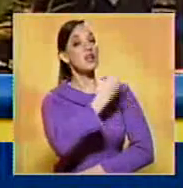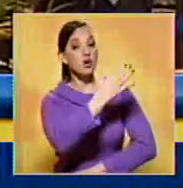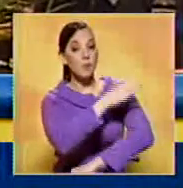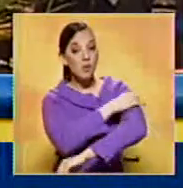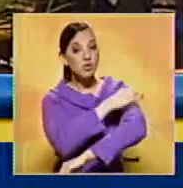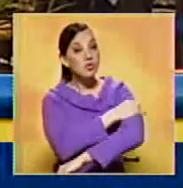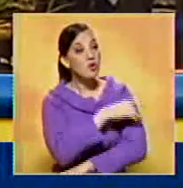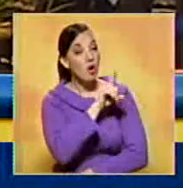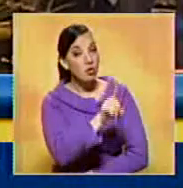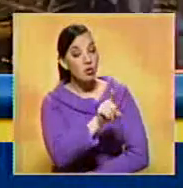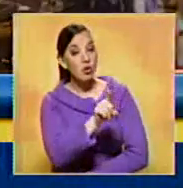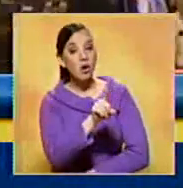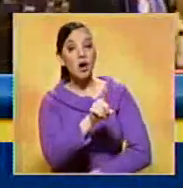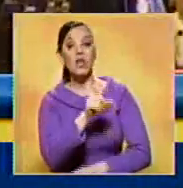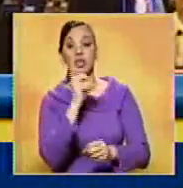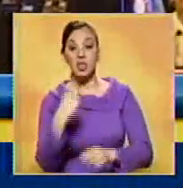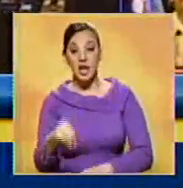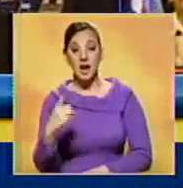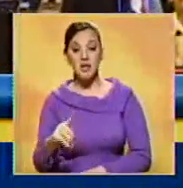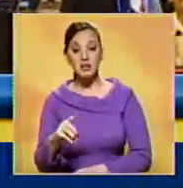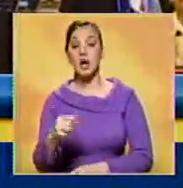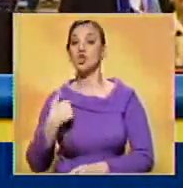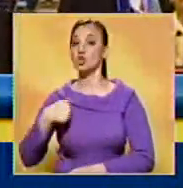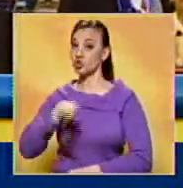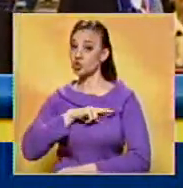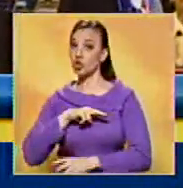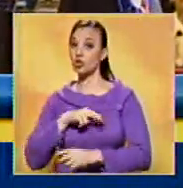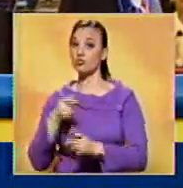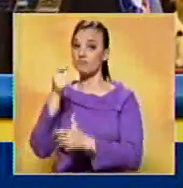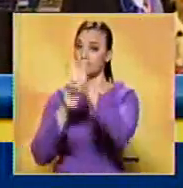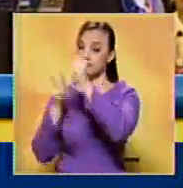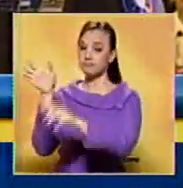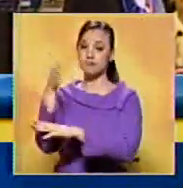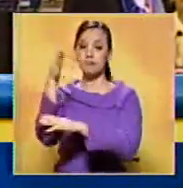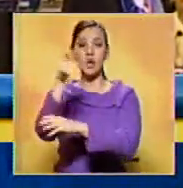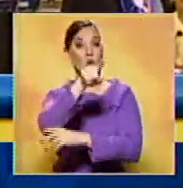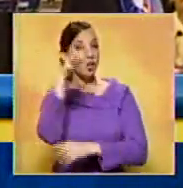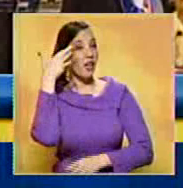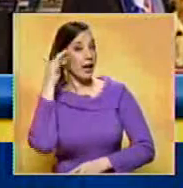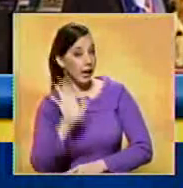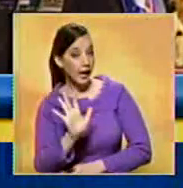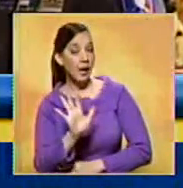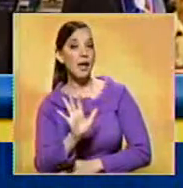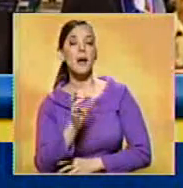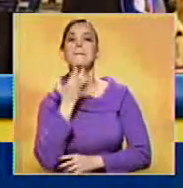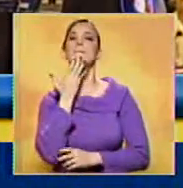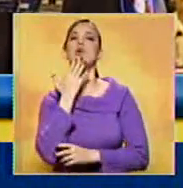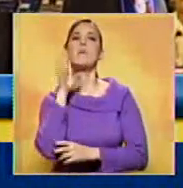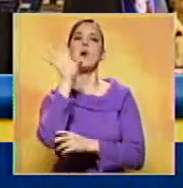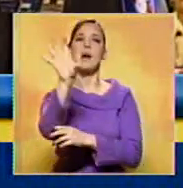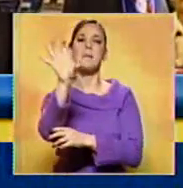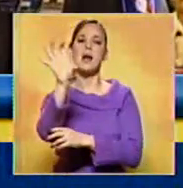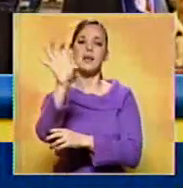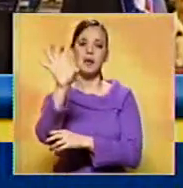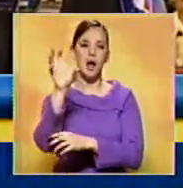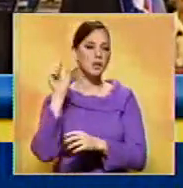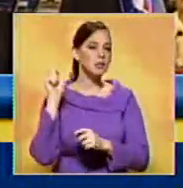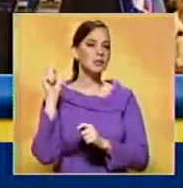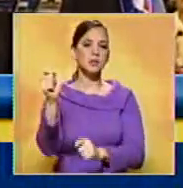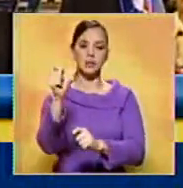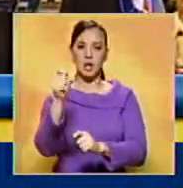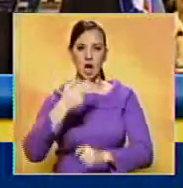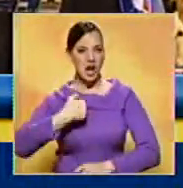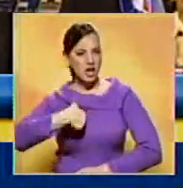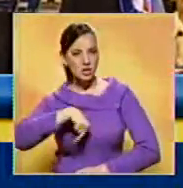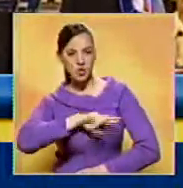activa, pero crean que si el clarín de la patria llegara a sonar, de inmediato